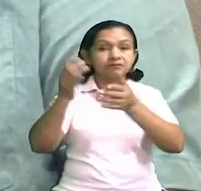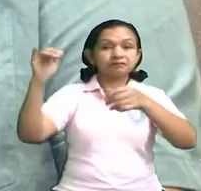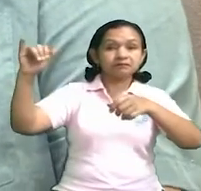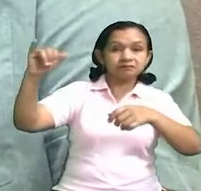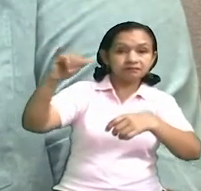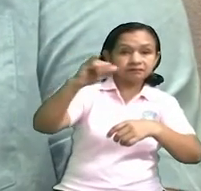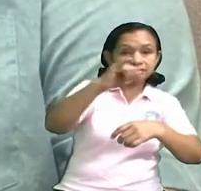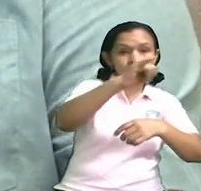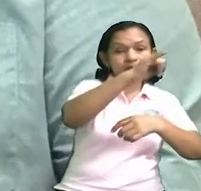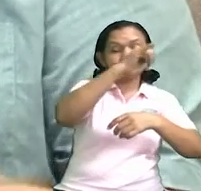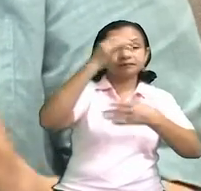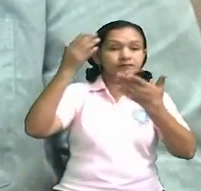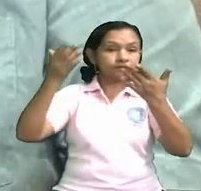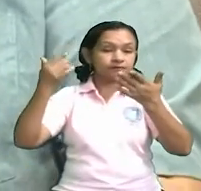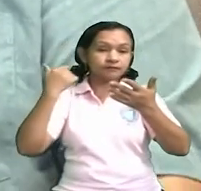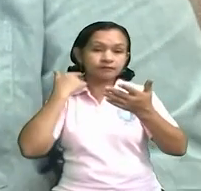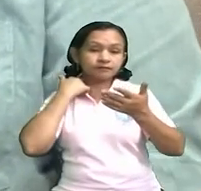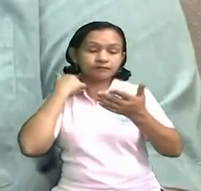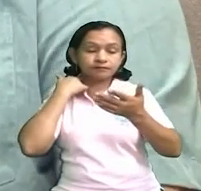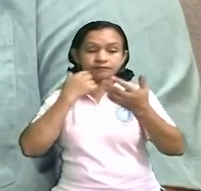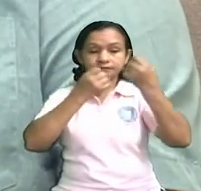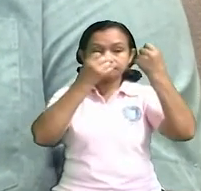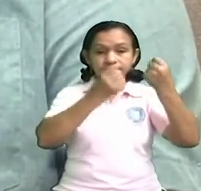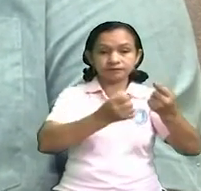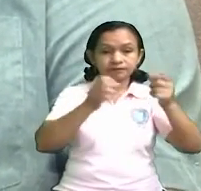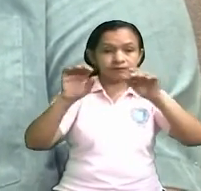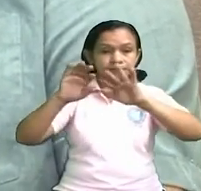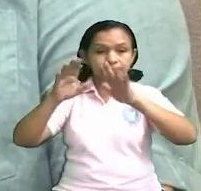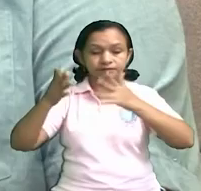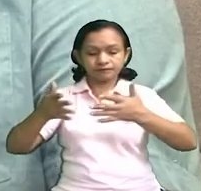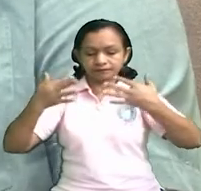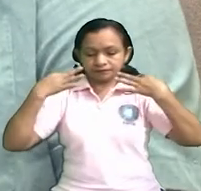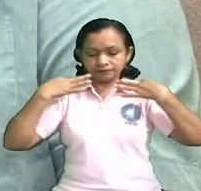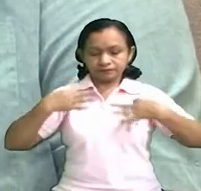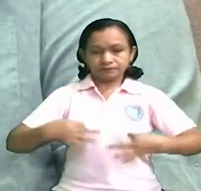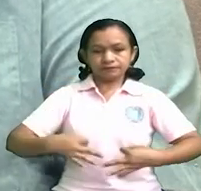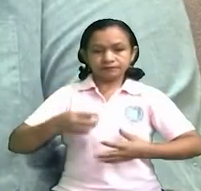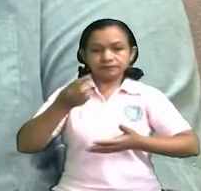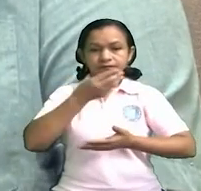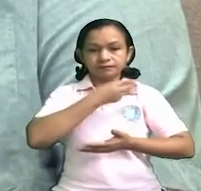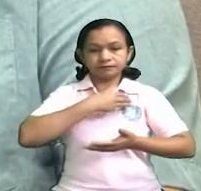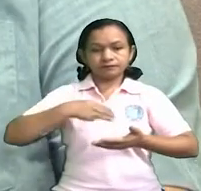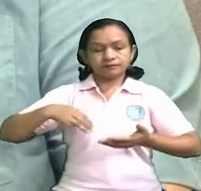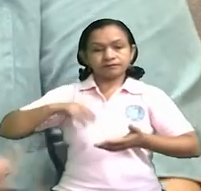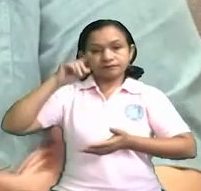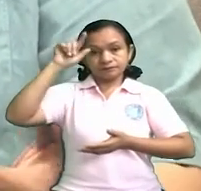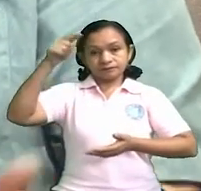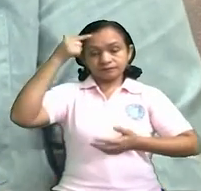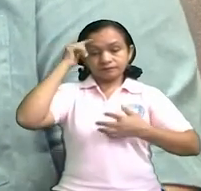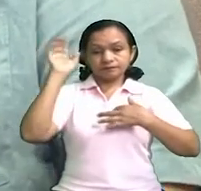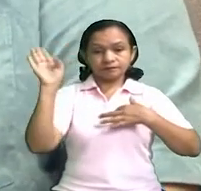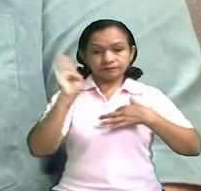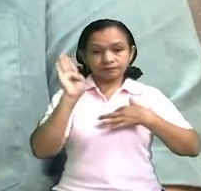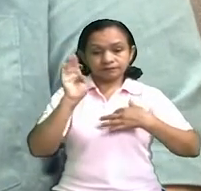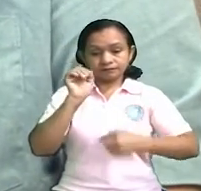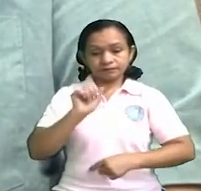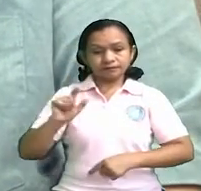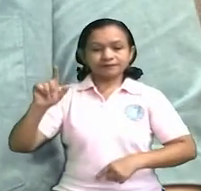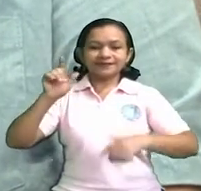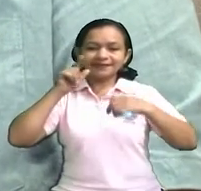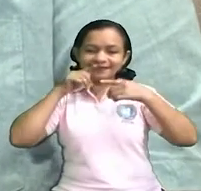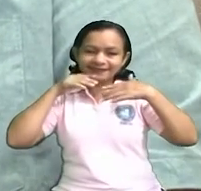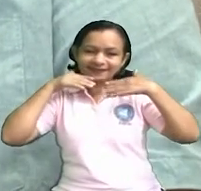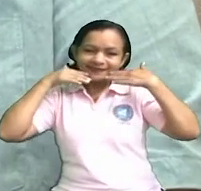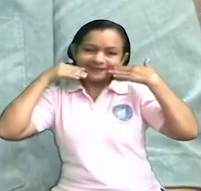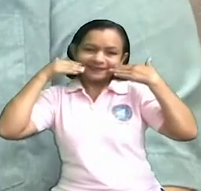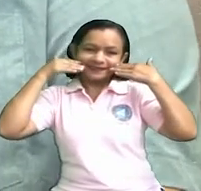Ahí siempre está una mujer, un hombre uniformado de Migración y Extranjería, con la cara amable